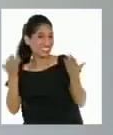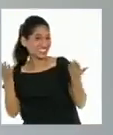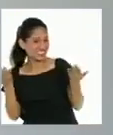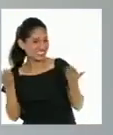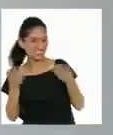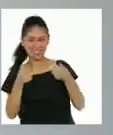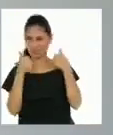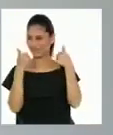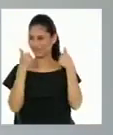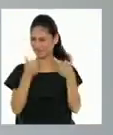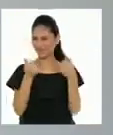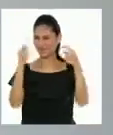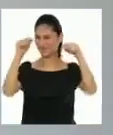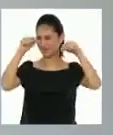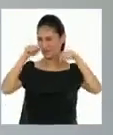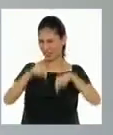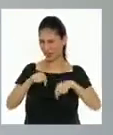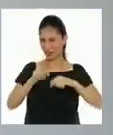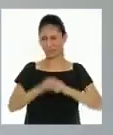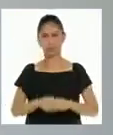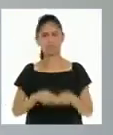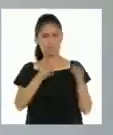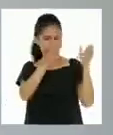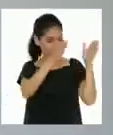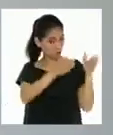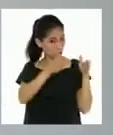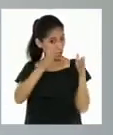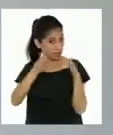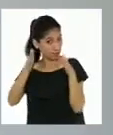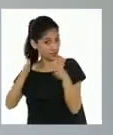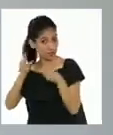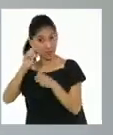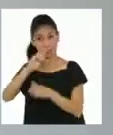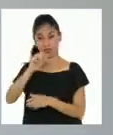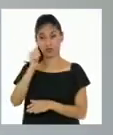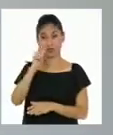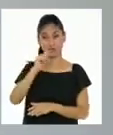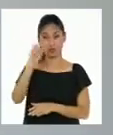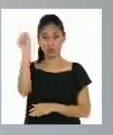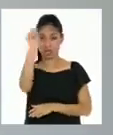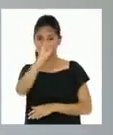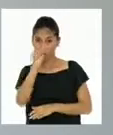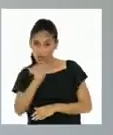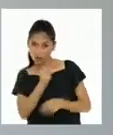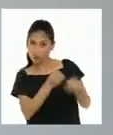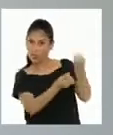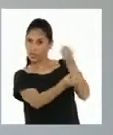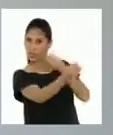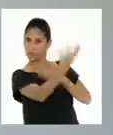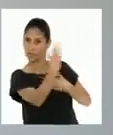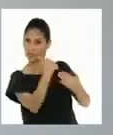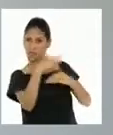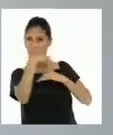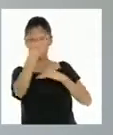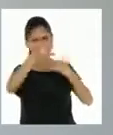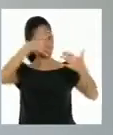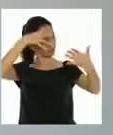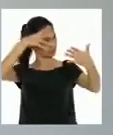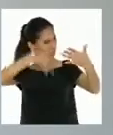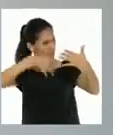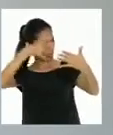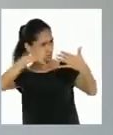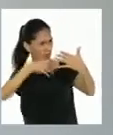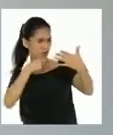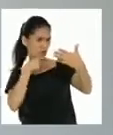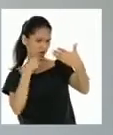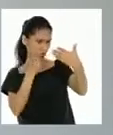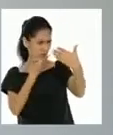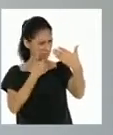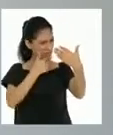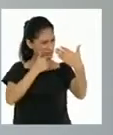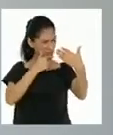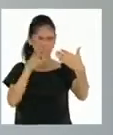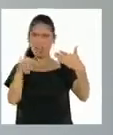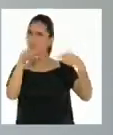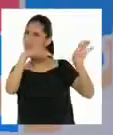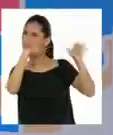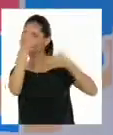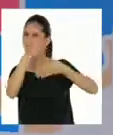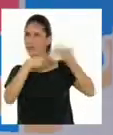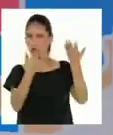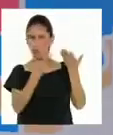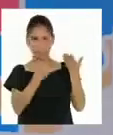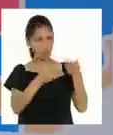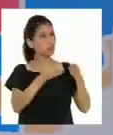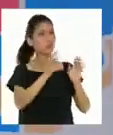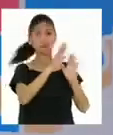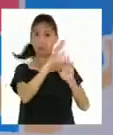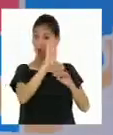Bien, ahora nos tocaría organizar los datos que hemos recogido para luego analizarlos y obtener las conclusiones del estudio.